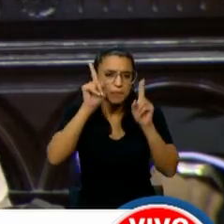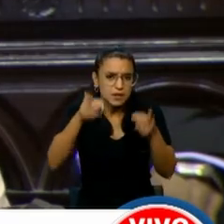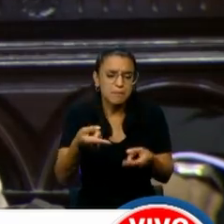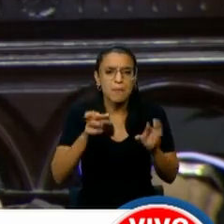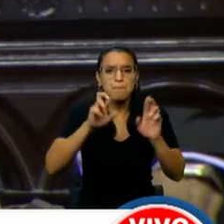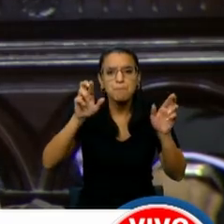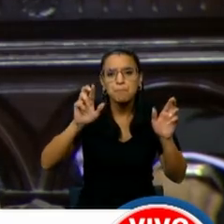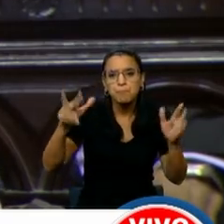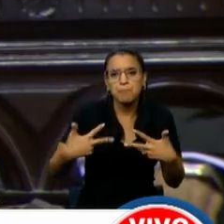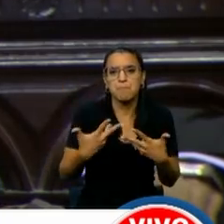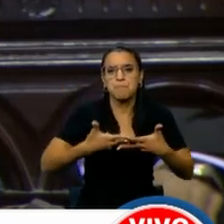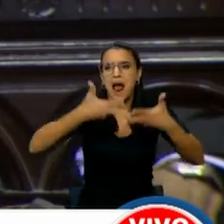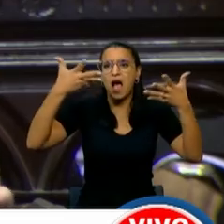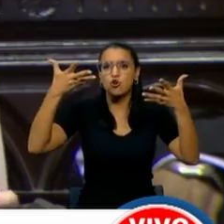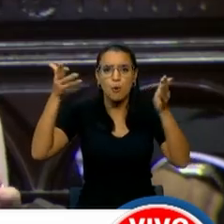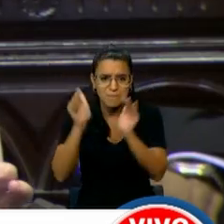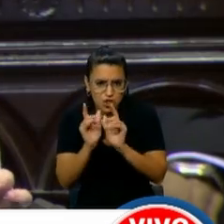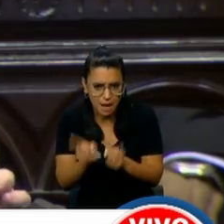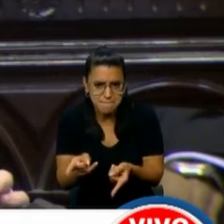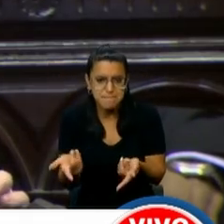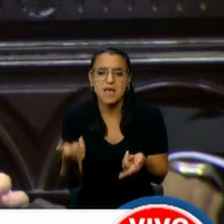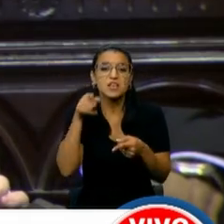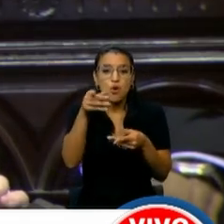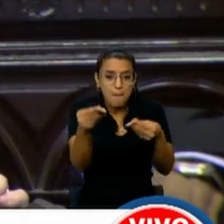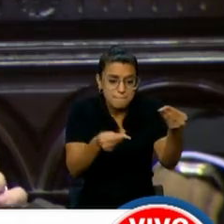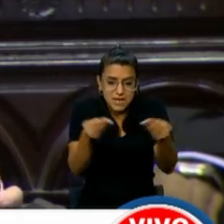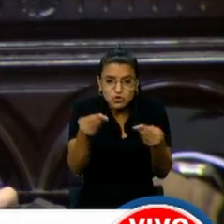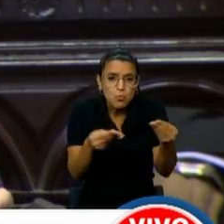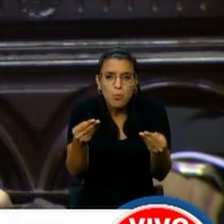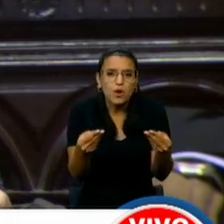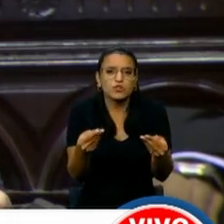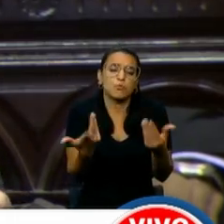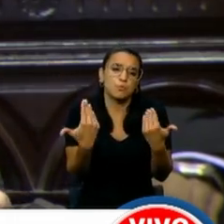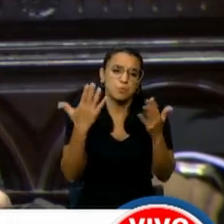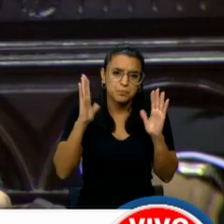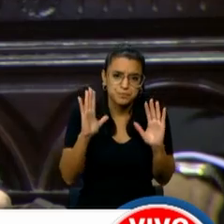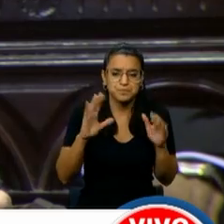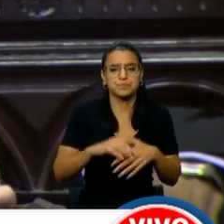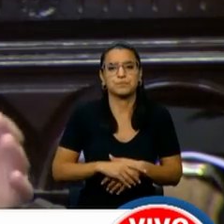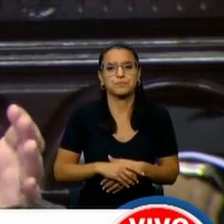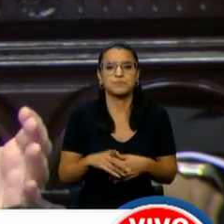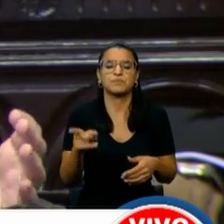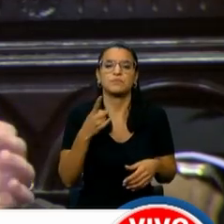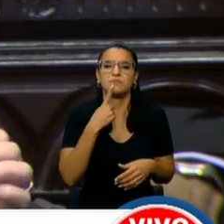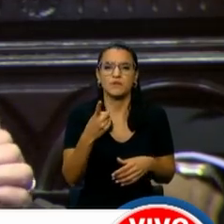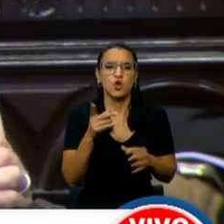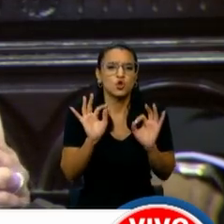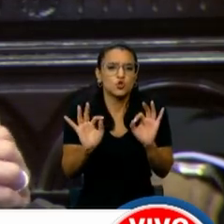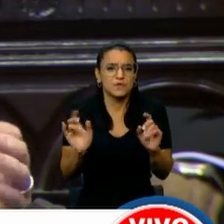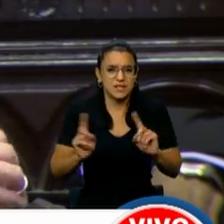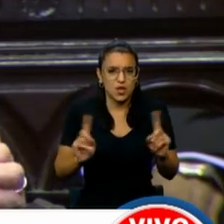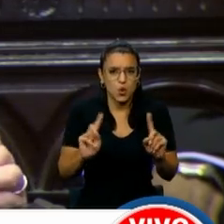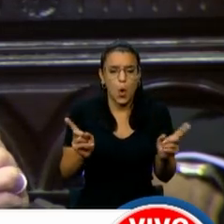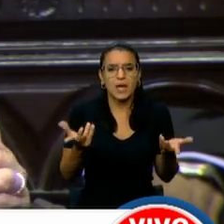políticas macro y micro esto nos marca a un presupuesto que tal vez no basta con